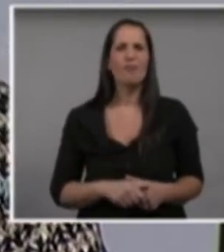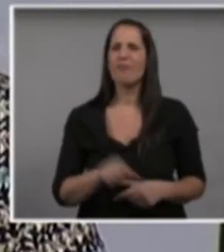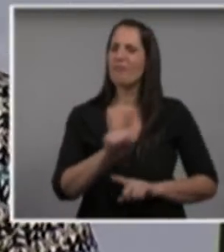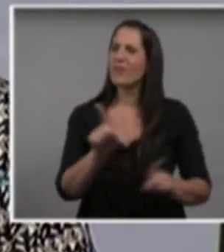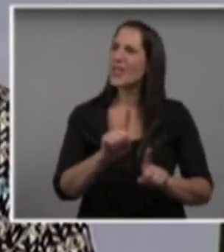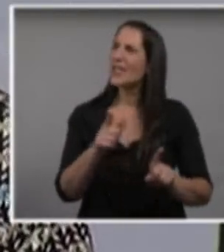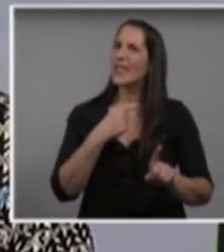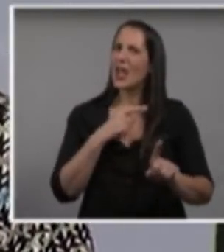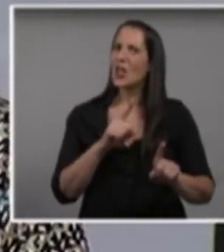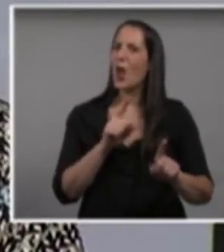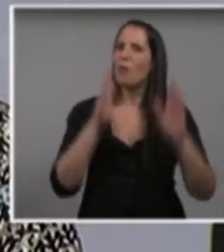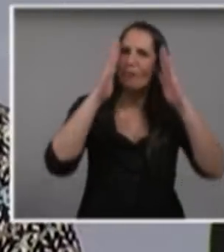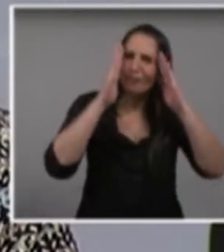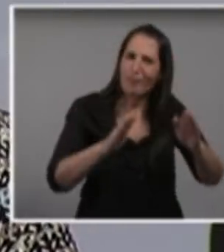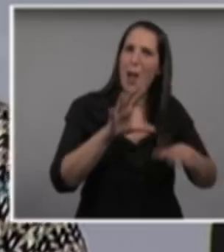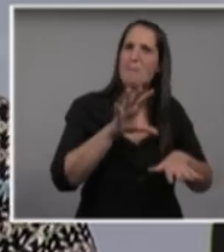no quiero irme de Mendoza.